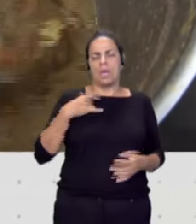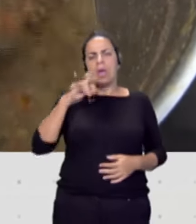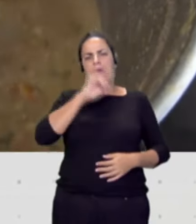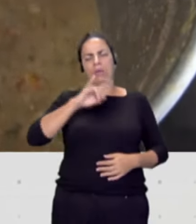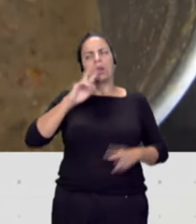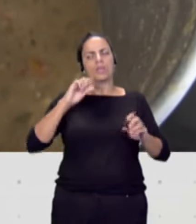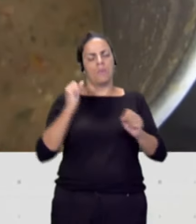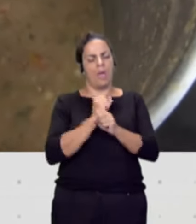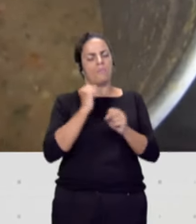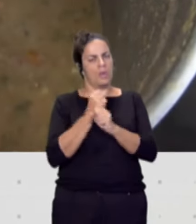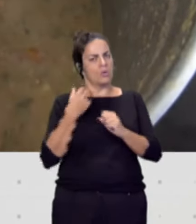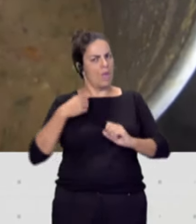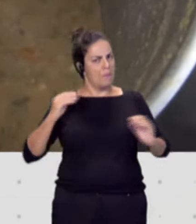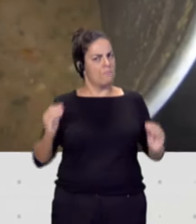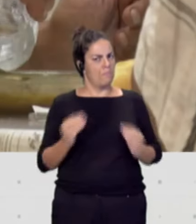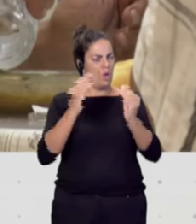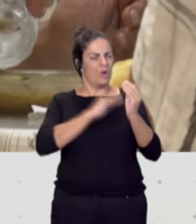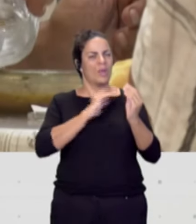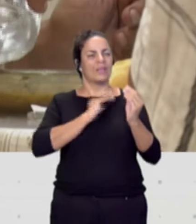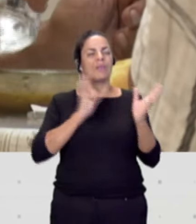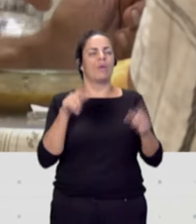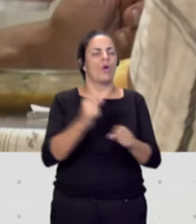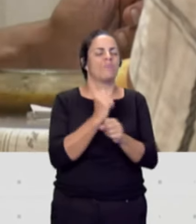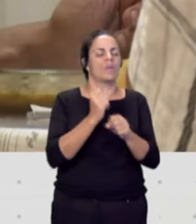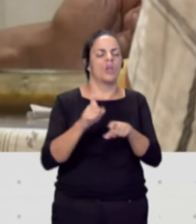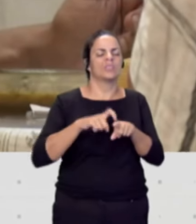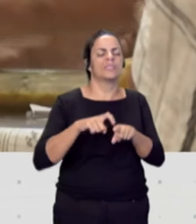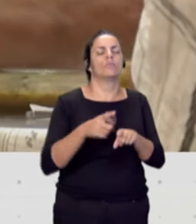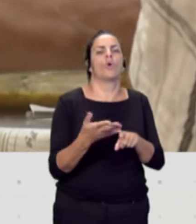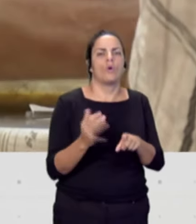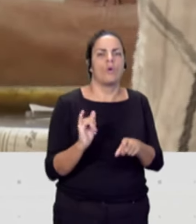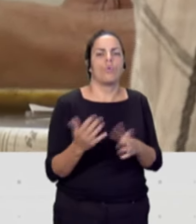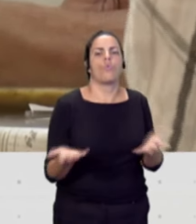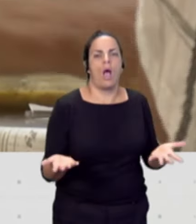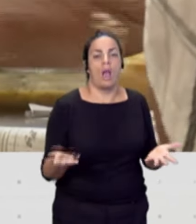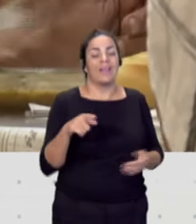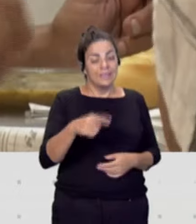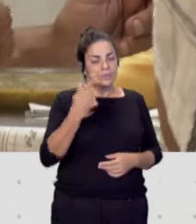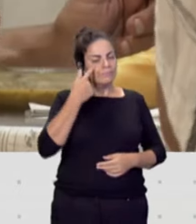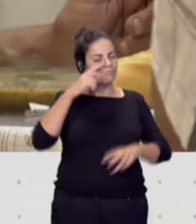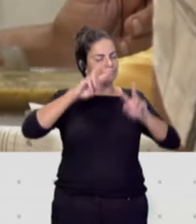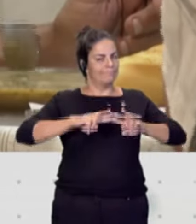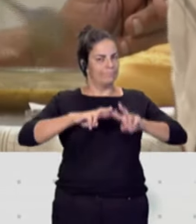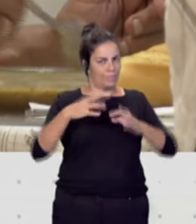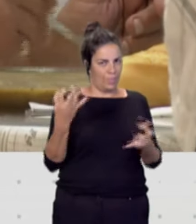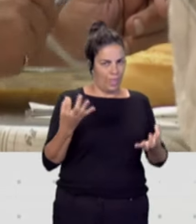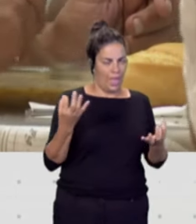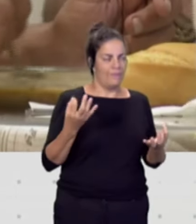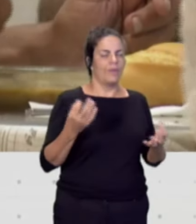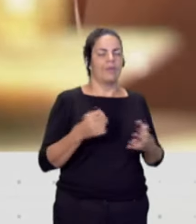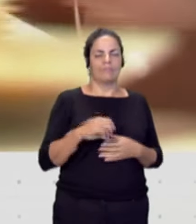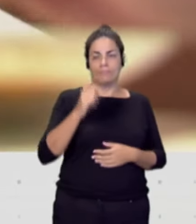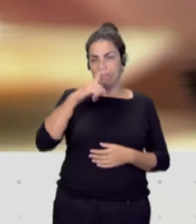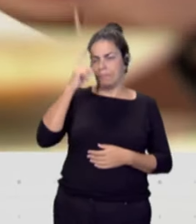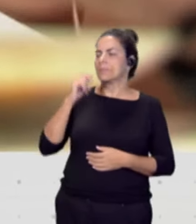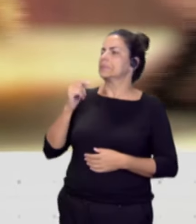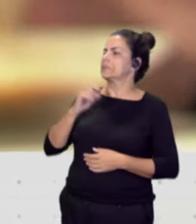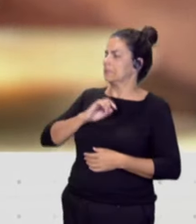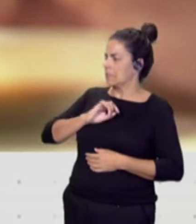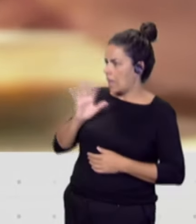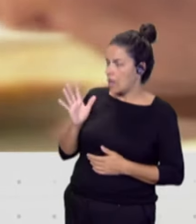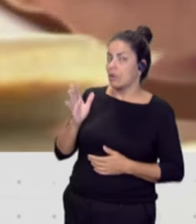pero ¿qué tipo de empleo es el que tenemos? Eso yo creo que es el análisis que tenemos que hacer. Claro. Empleos, hay una tasa de empleo que se